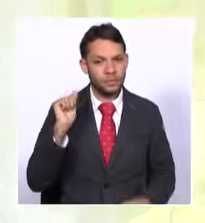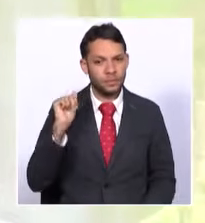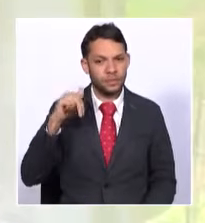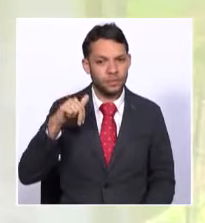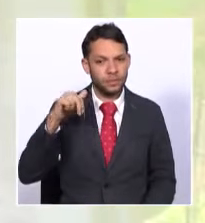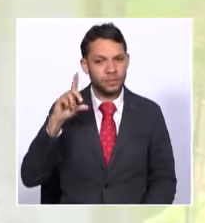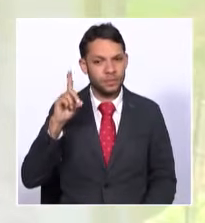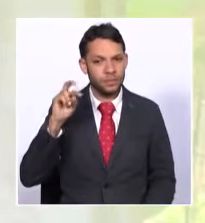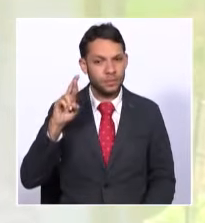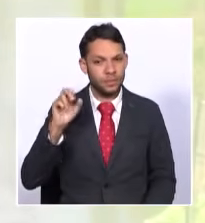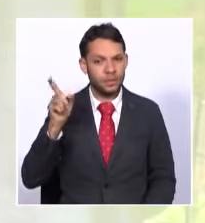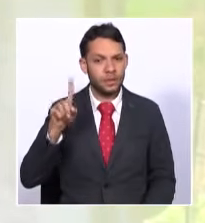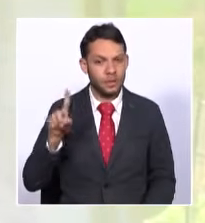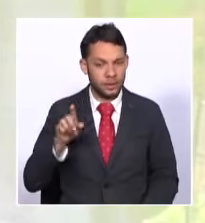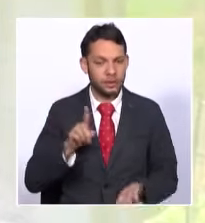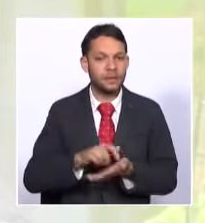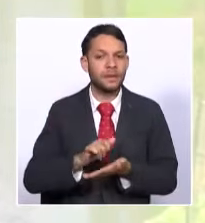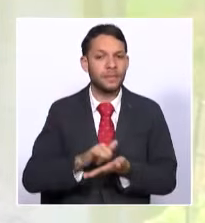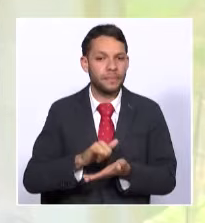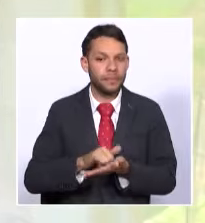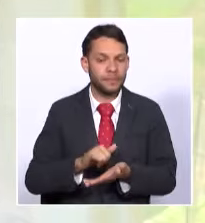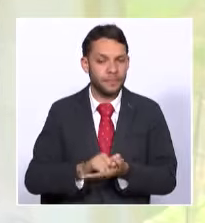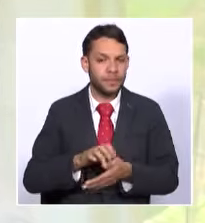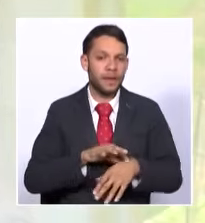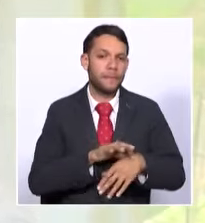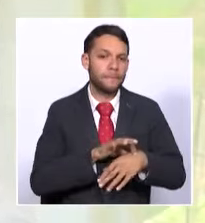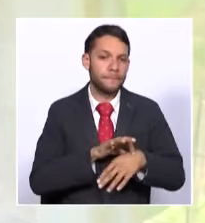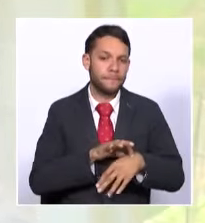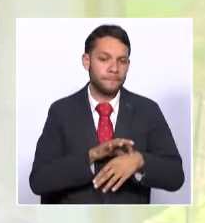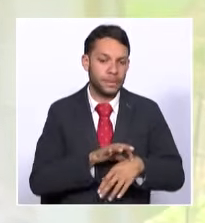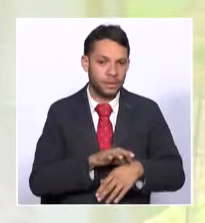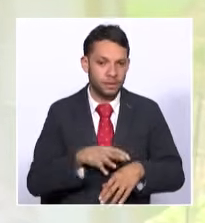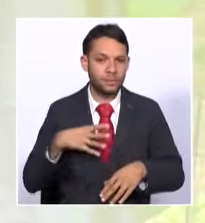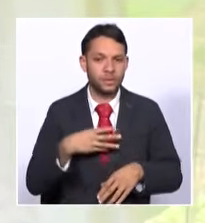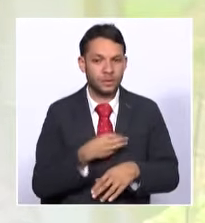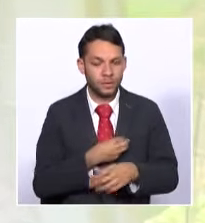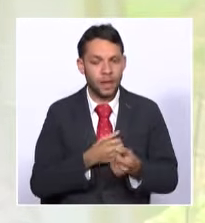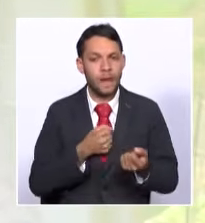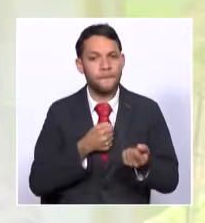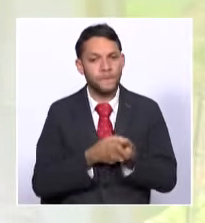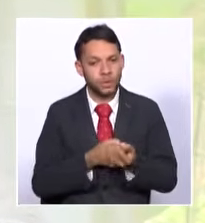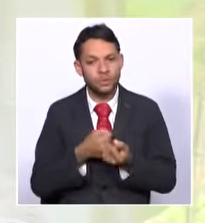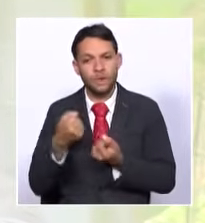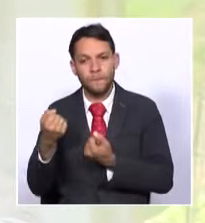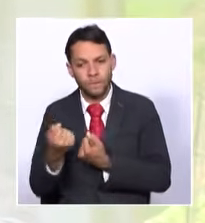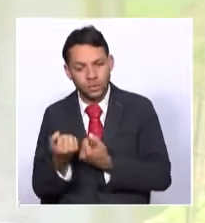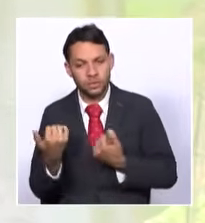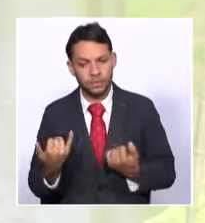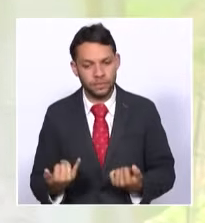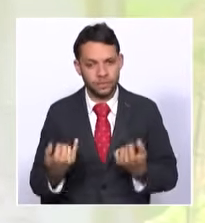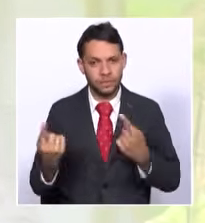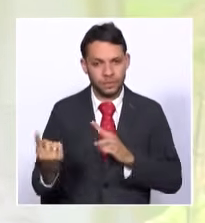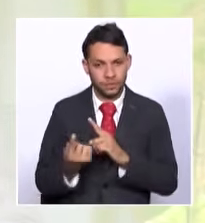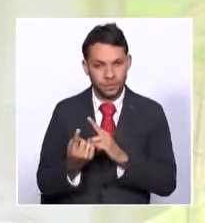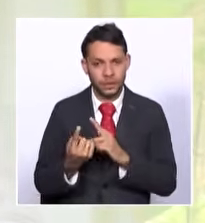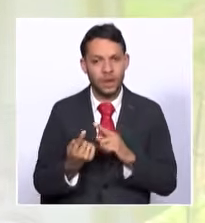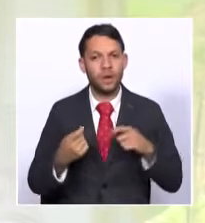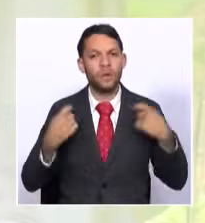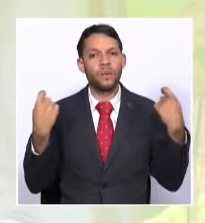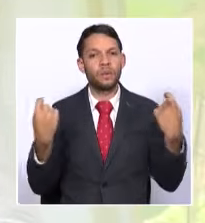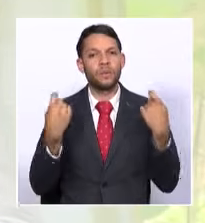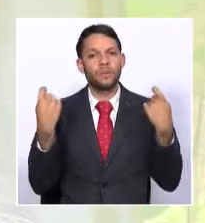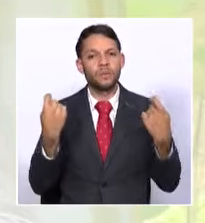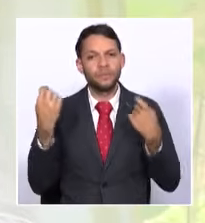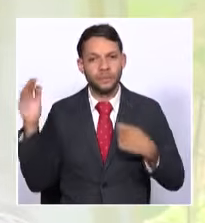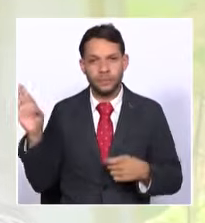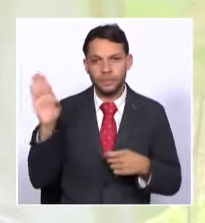médico también y hace varios años venimos haciéndole terapias y nos apoya también acá en la consulta. Y después de este corte de comerciales, yo